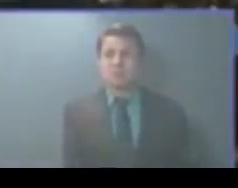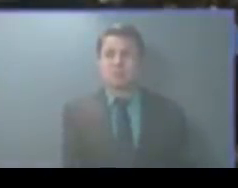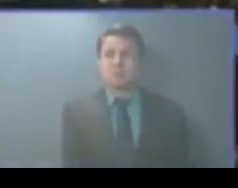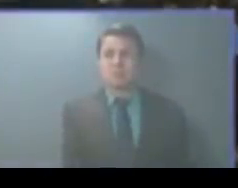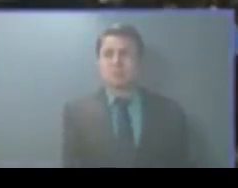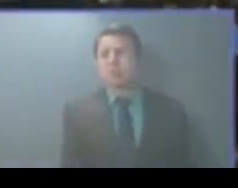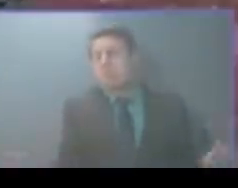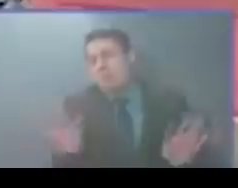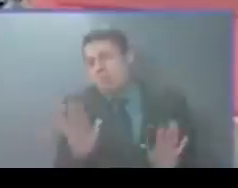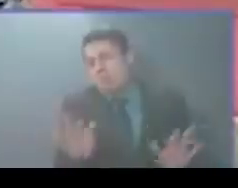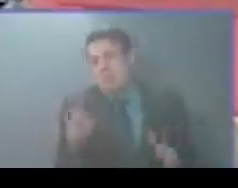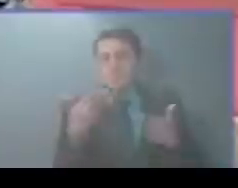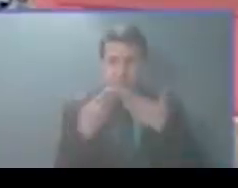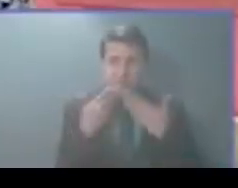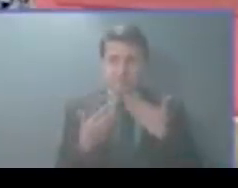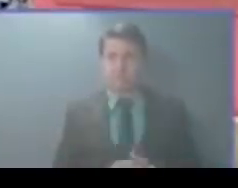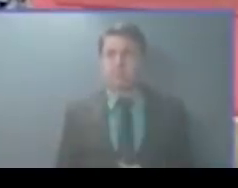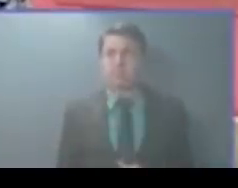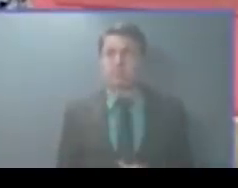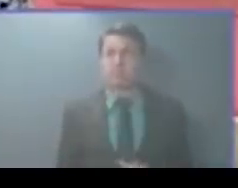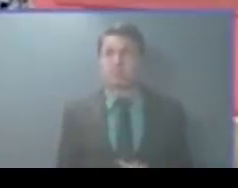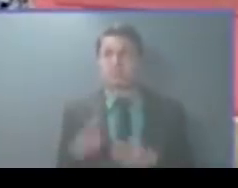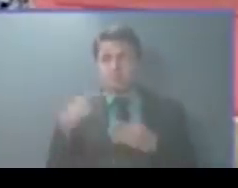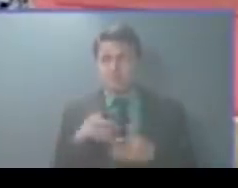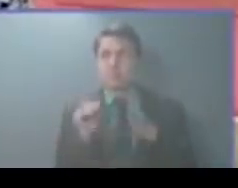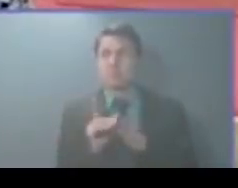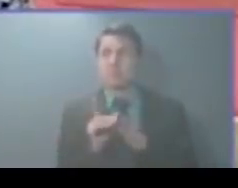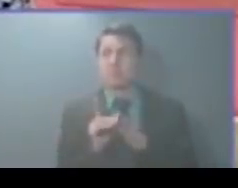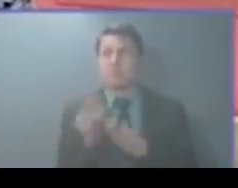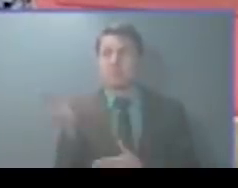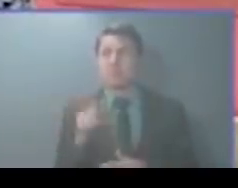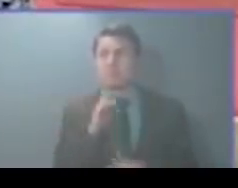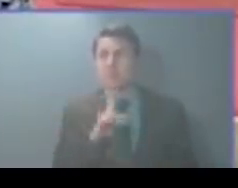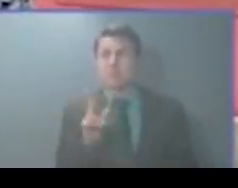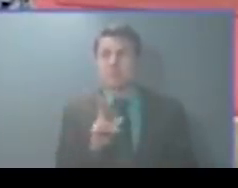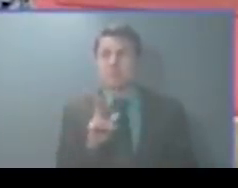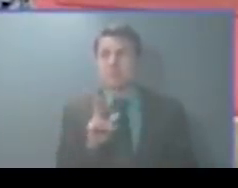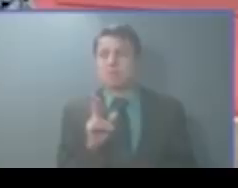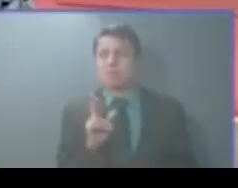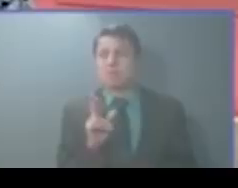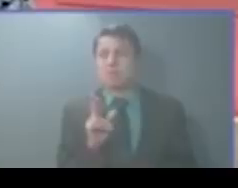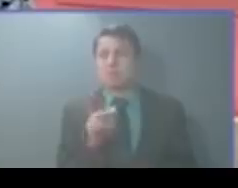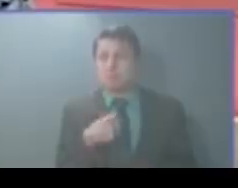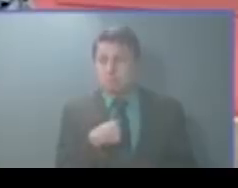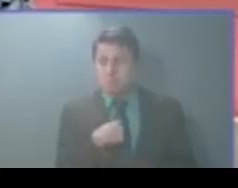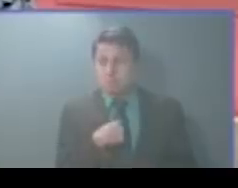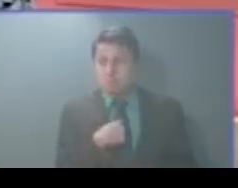No, nada más decirle al señor al diputado que mi